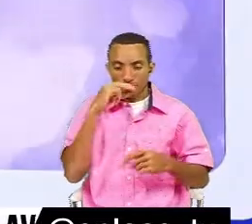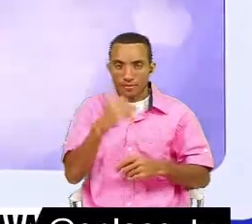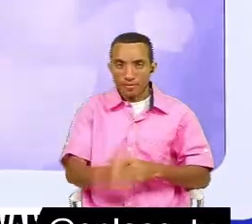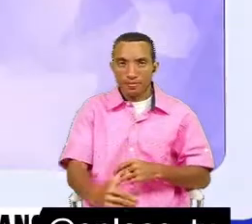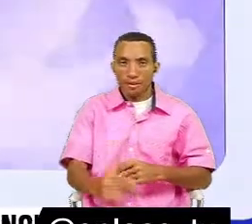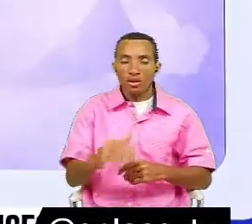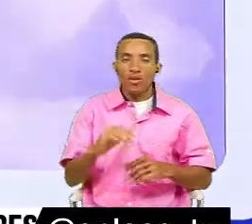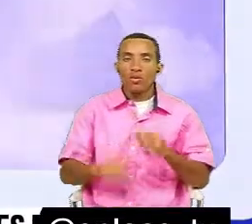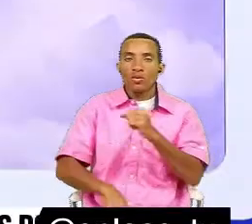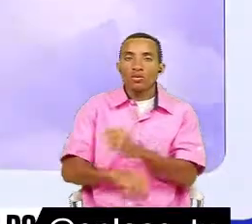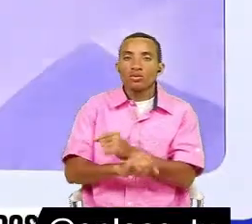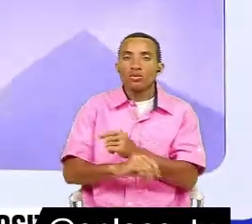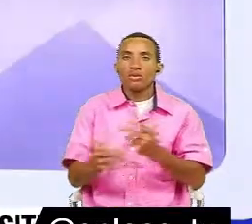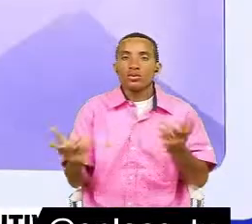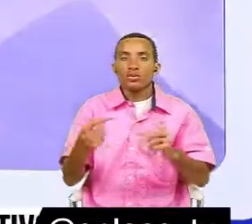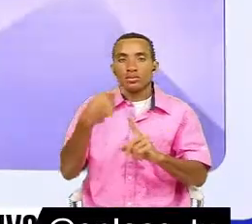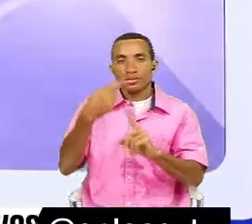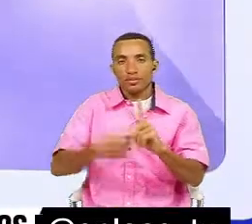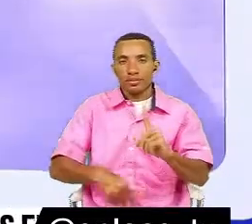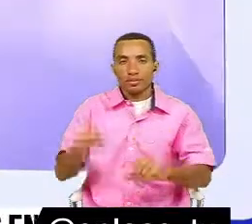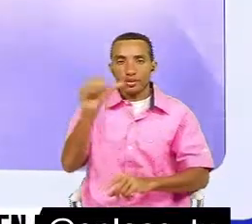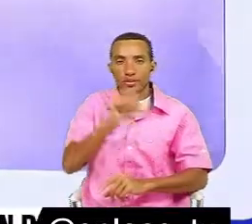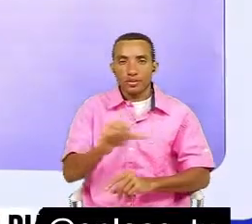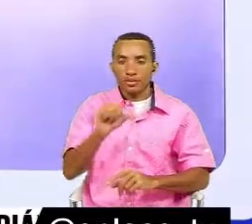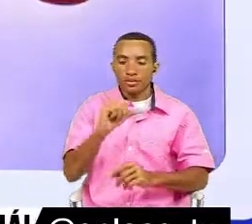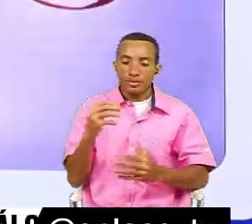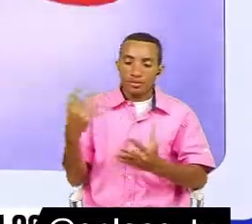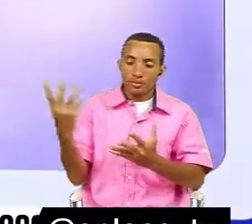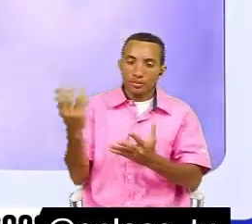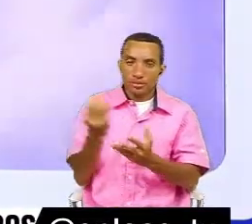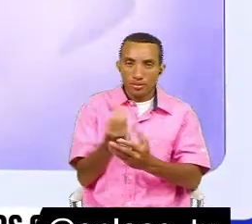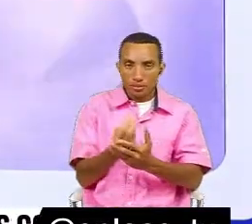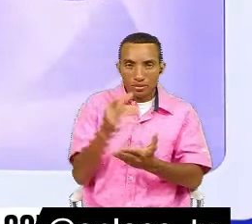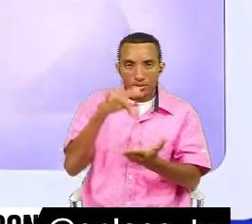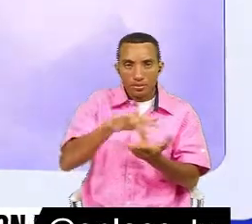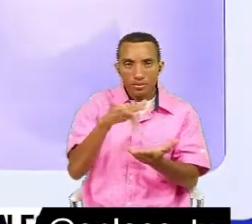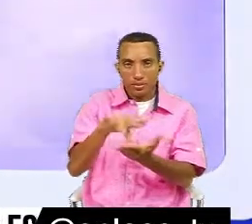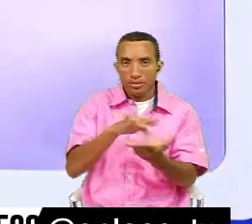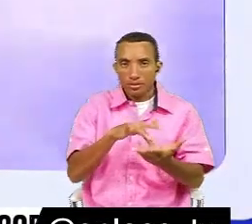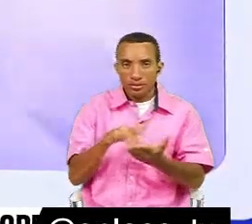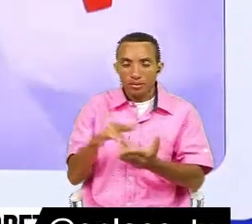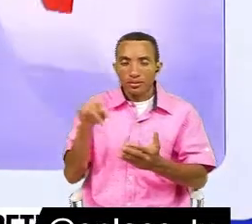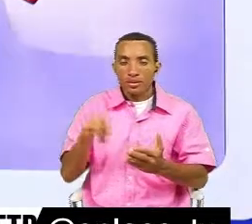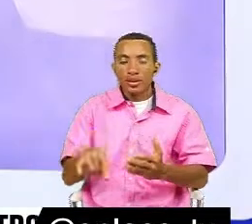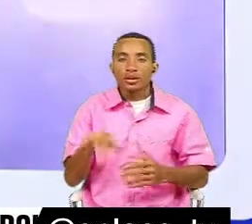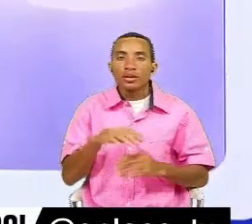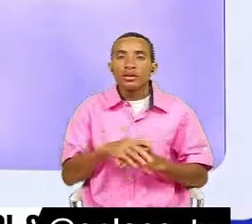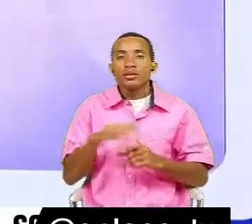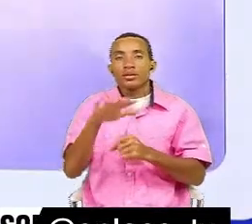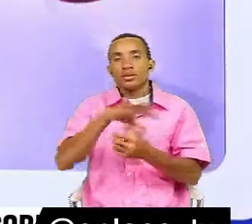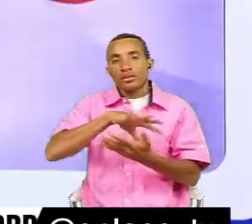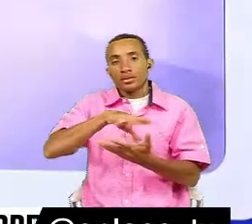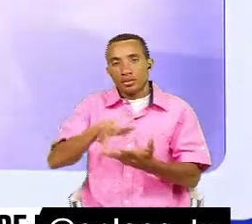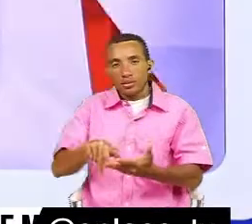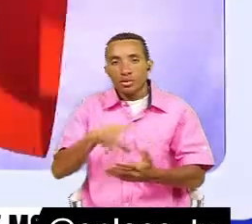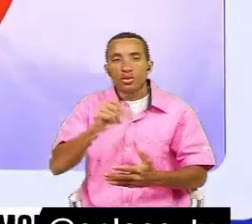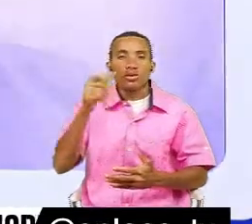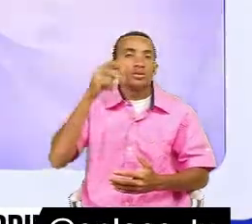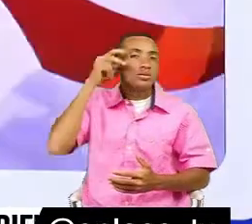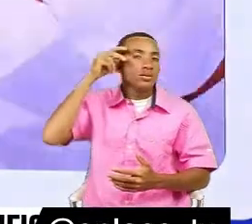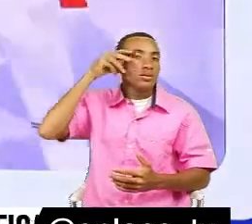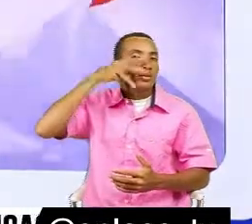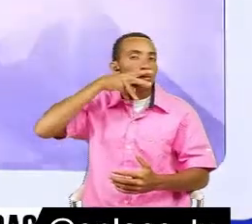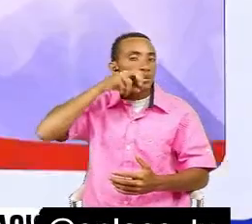en el mes de agosto y donde participarán varios equipos del departamento y también de Norte de Santander. Semillas espera por primera vez